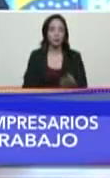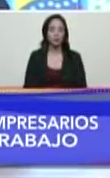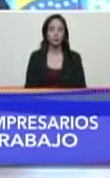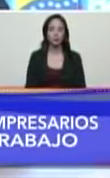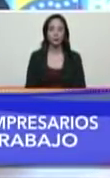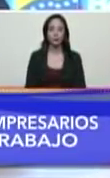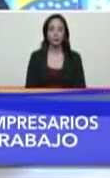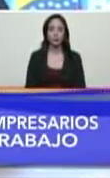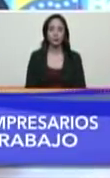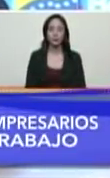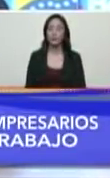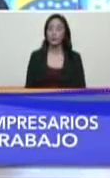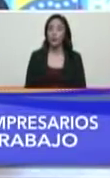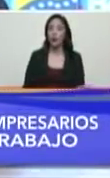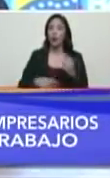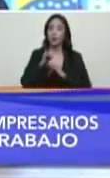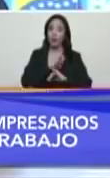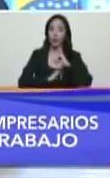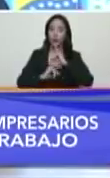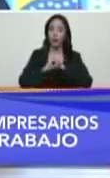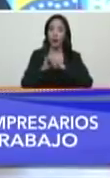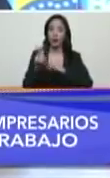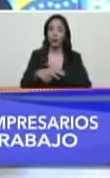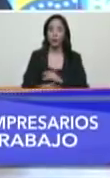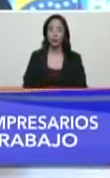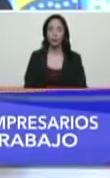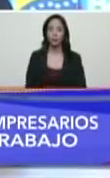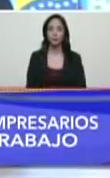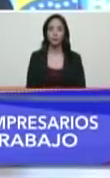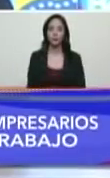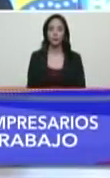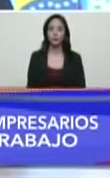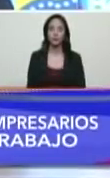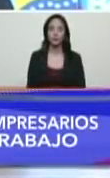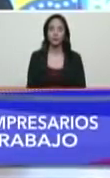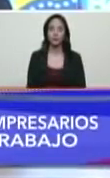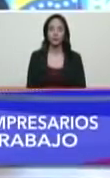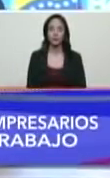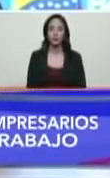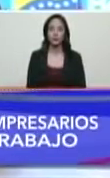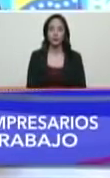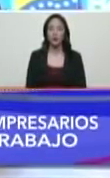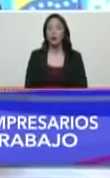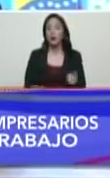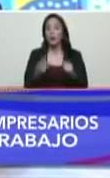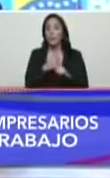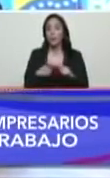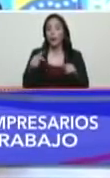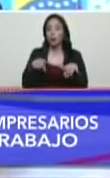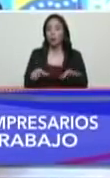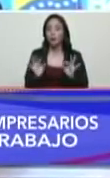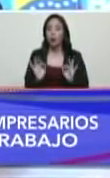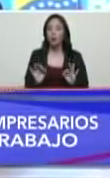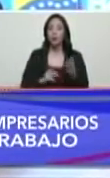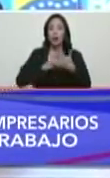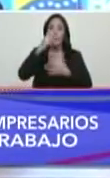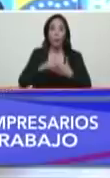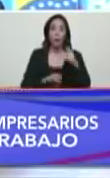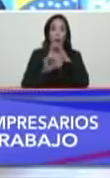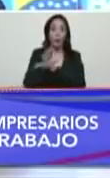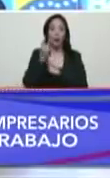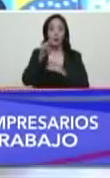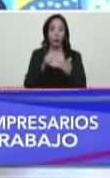interés turístico de carácter internacional. Pero el país hemos definido en el Plan de la Patria